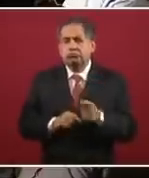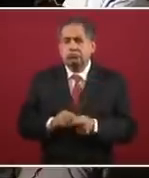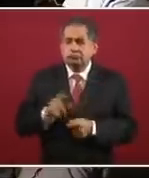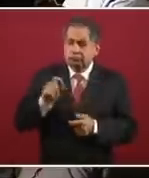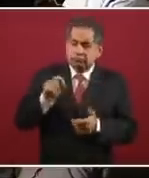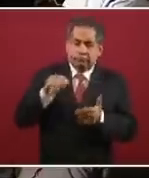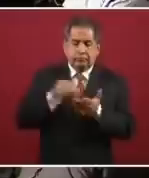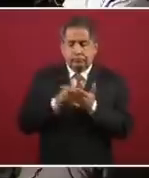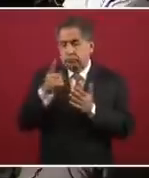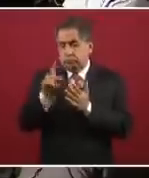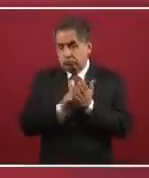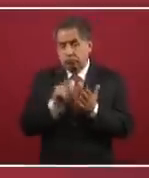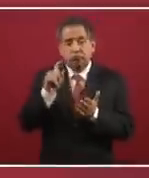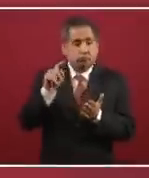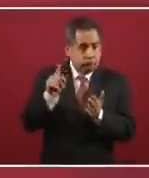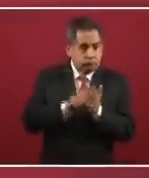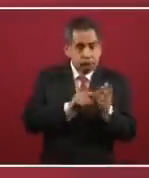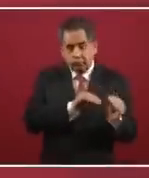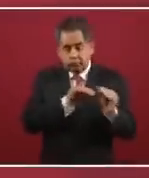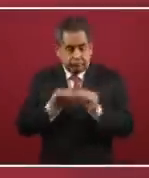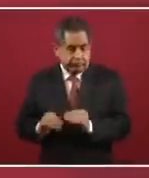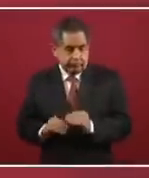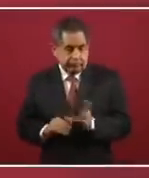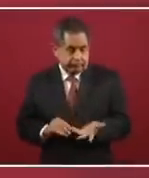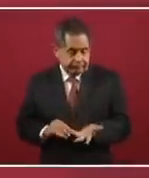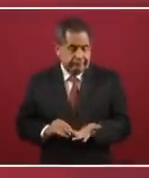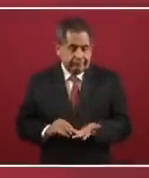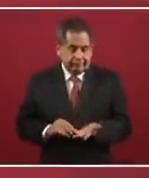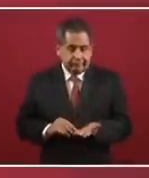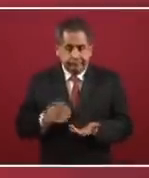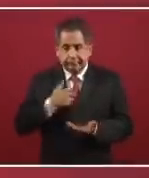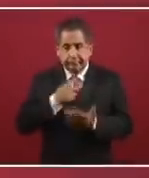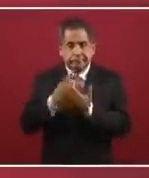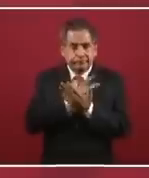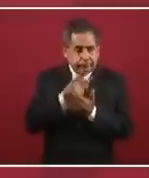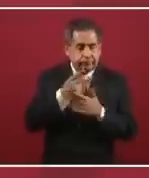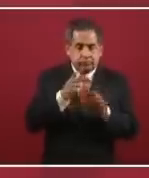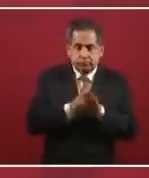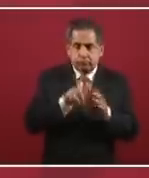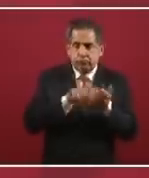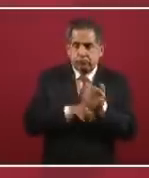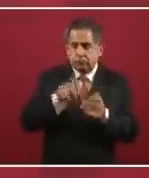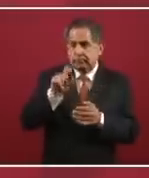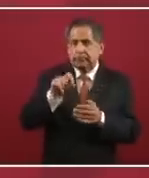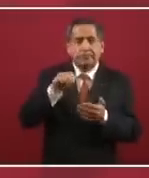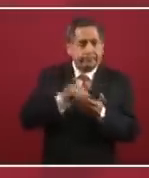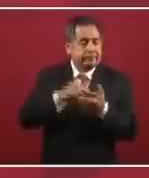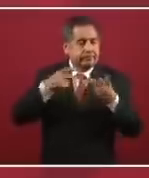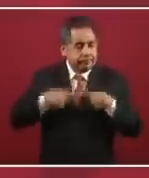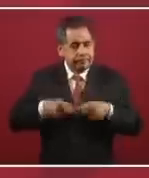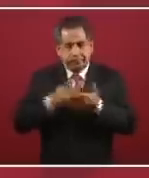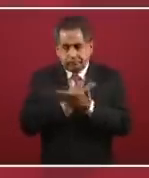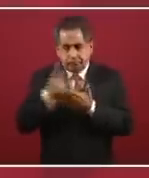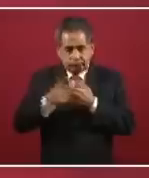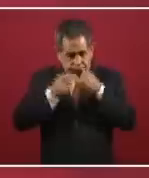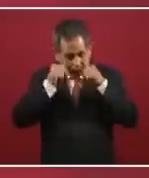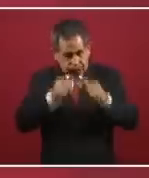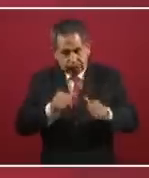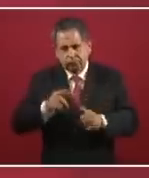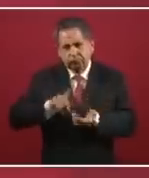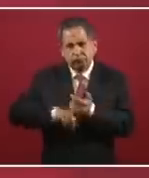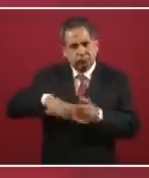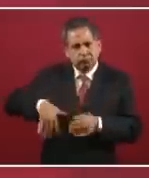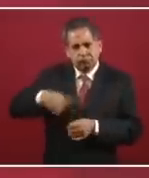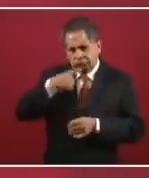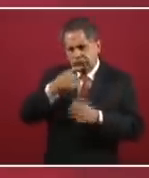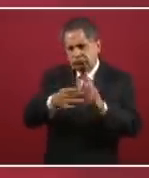20,000 al mes. Entonces, lo que queremos es que ese programa se lleve a cabo con esas 20,000 personas. Y ayer lo planteé, tiene usted razón, lo